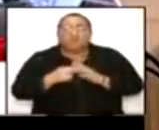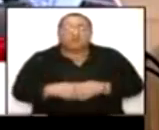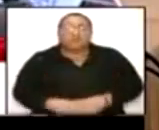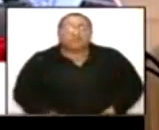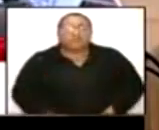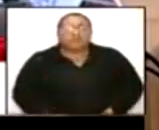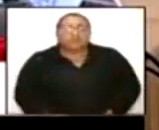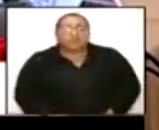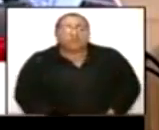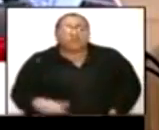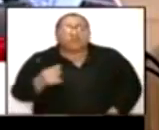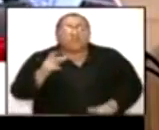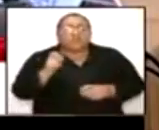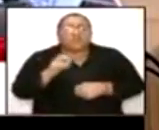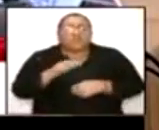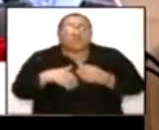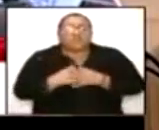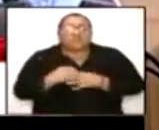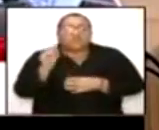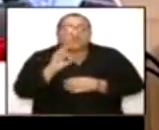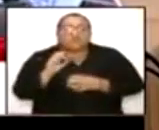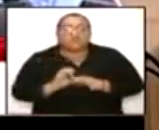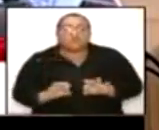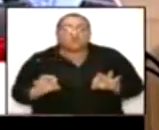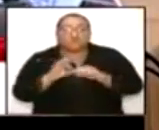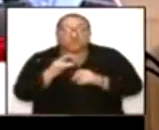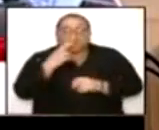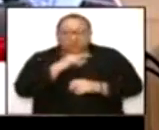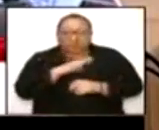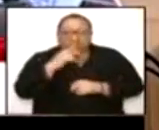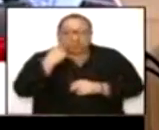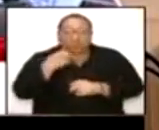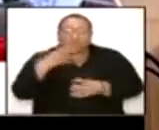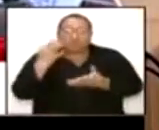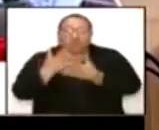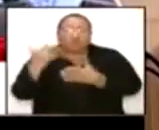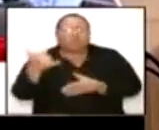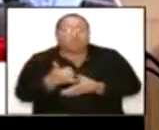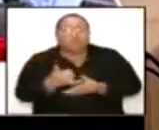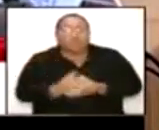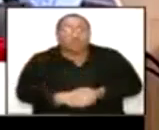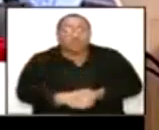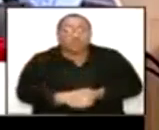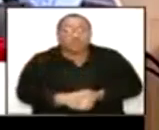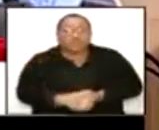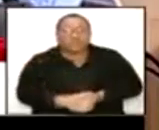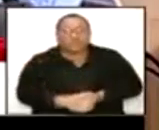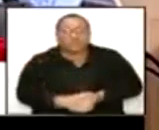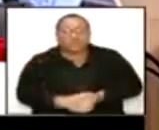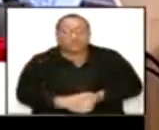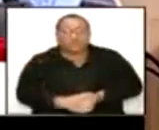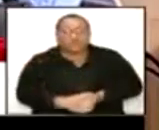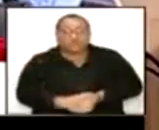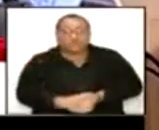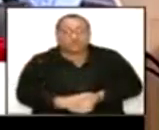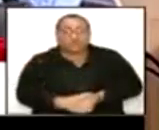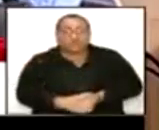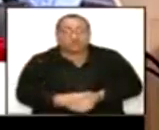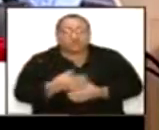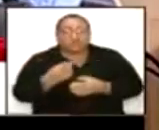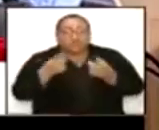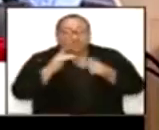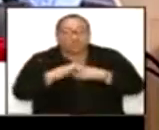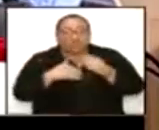que hay casos y una cifra alarmante de niñas violadas. Solo para decir, presidente, que de acuerdo a